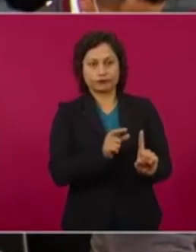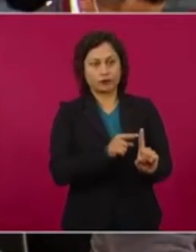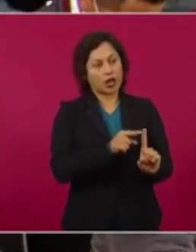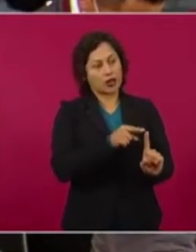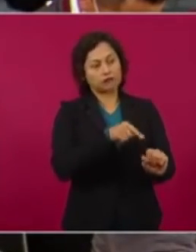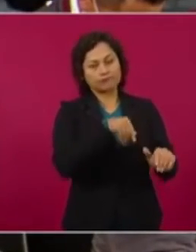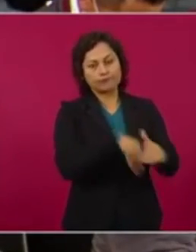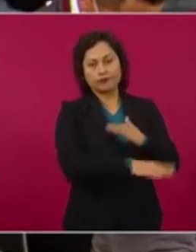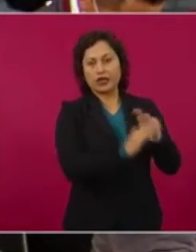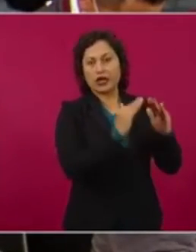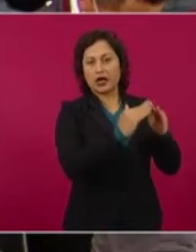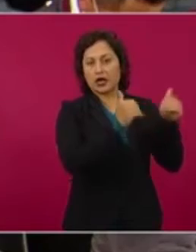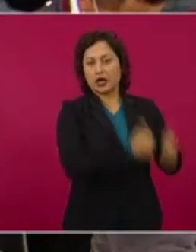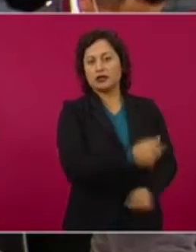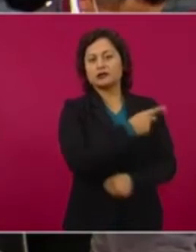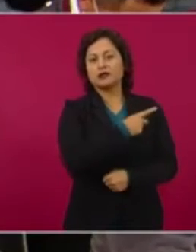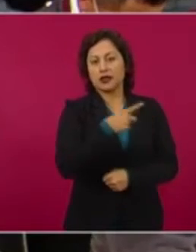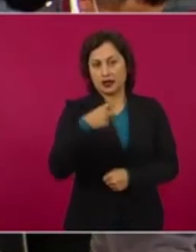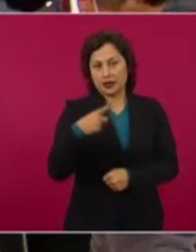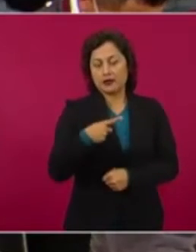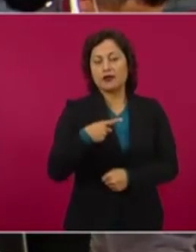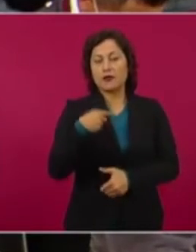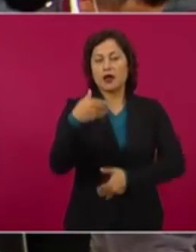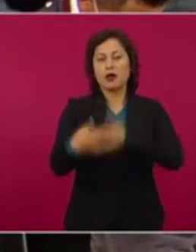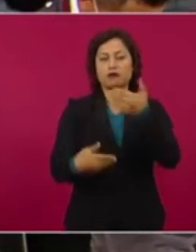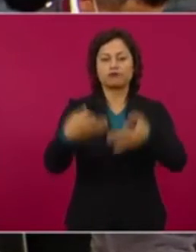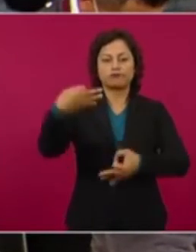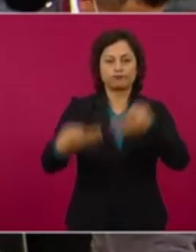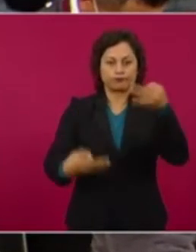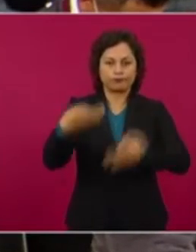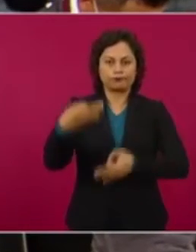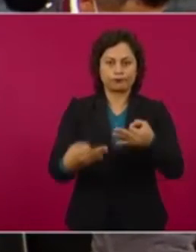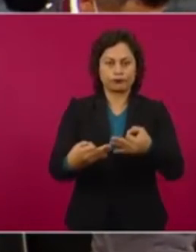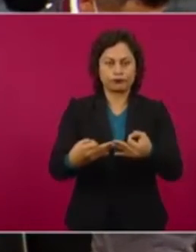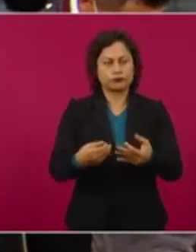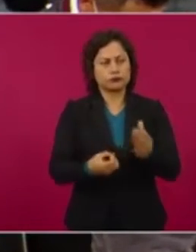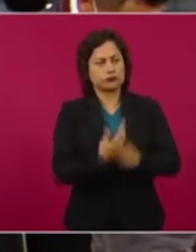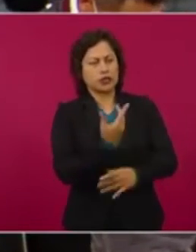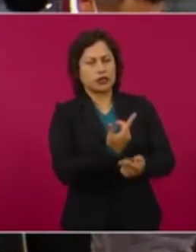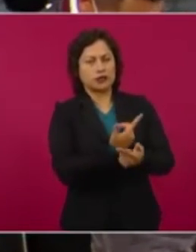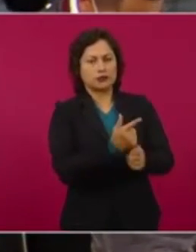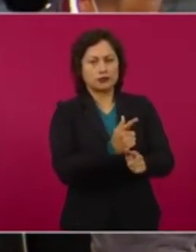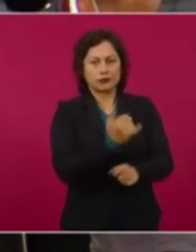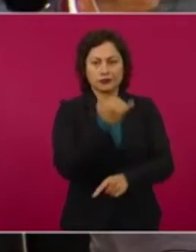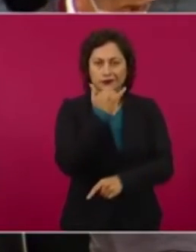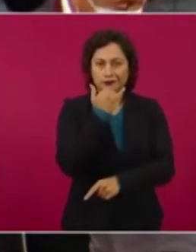domicilio, llevará su proceso en libertad cuando es un delito grave el feminicidio.